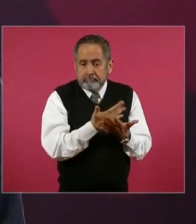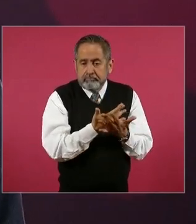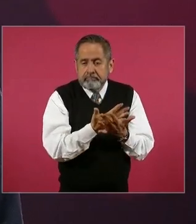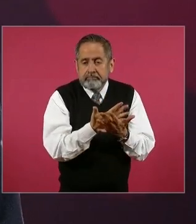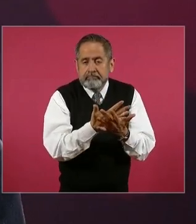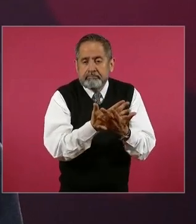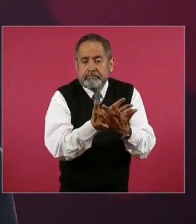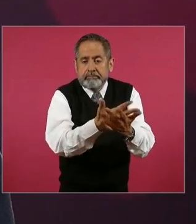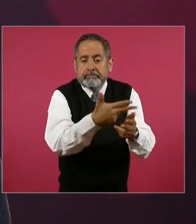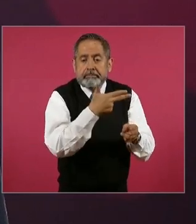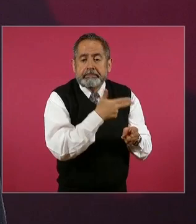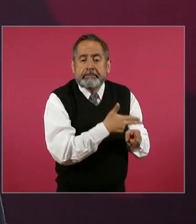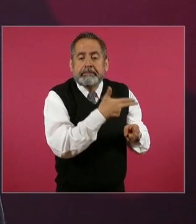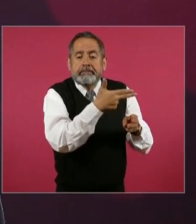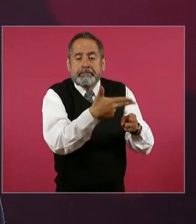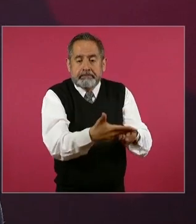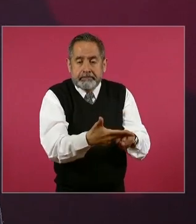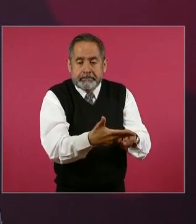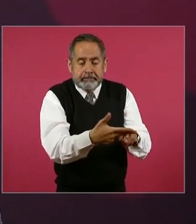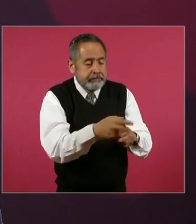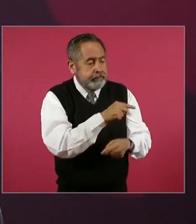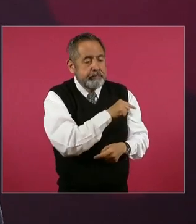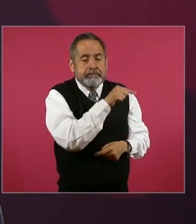no es